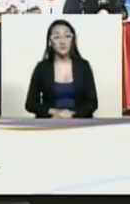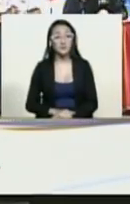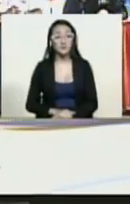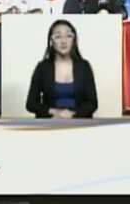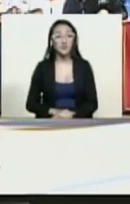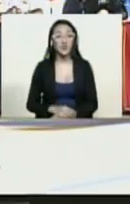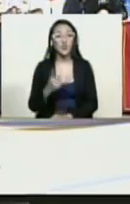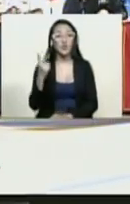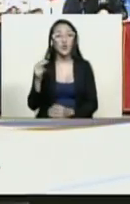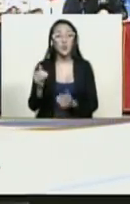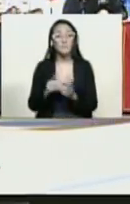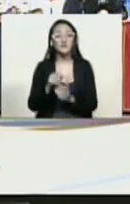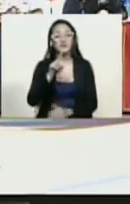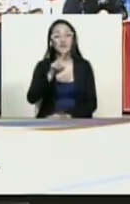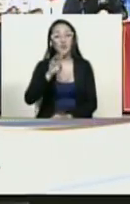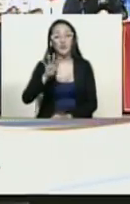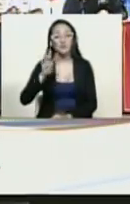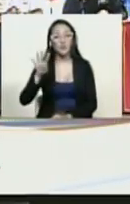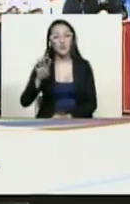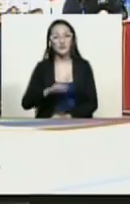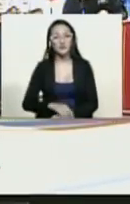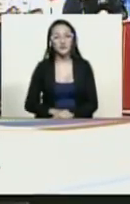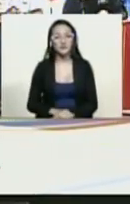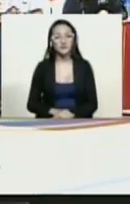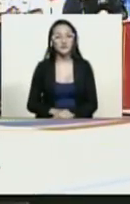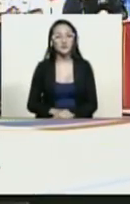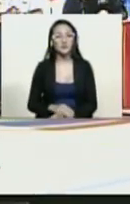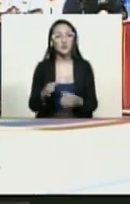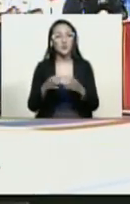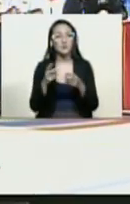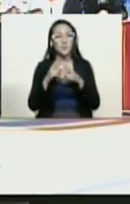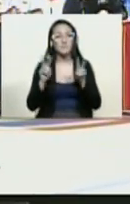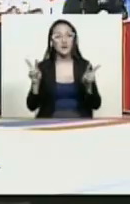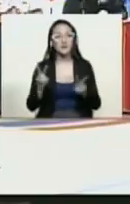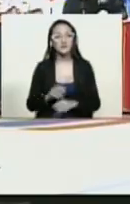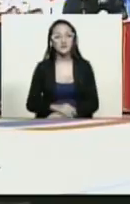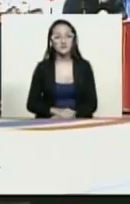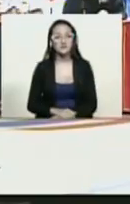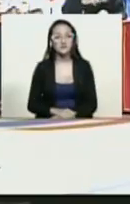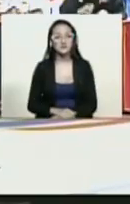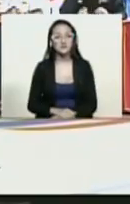2025. 2144. Cuadrantes de paz.